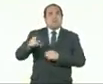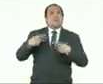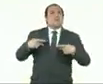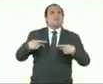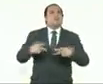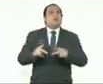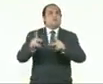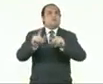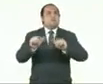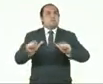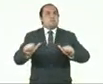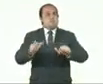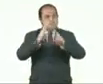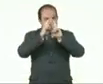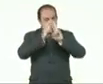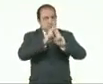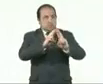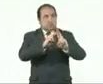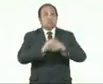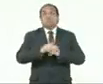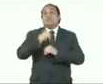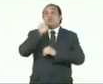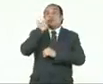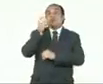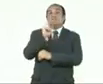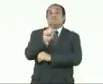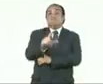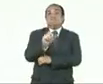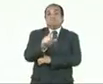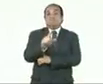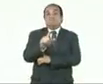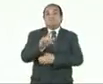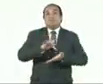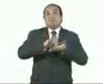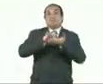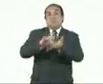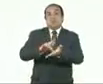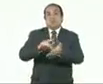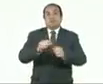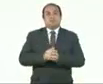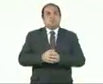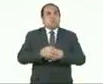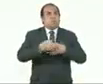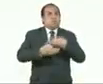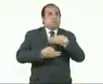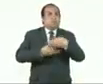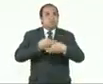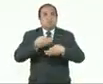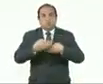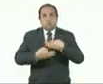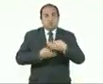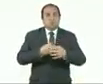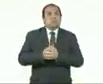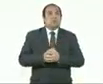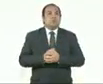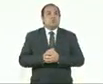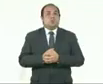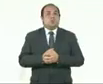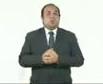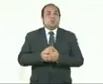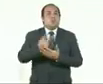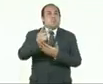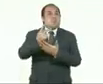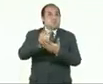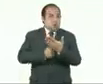pacifista, pues queremos también contribuir con todas las